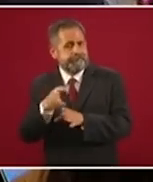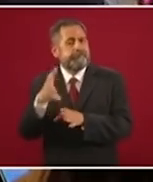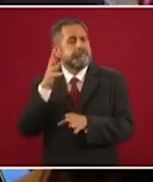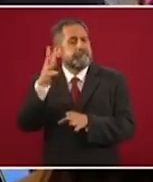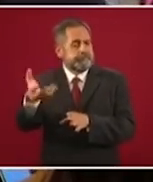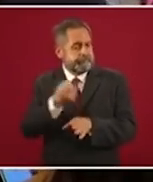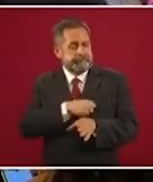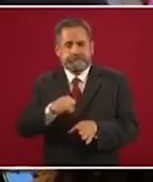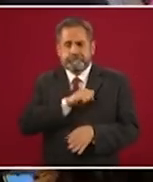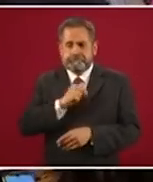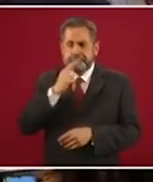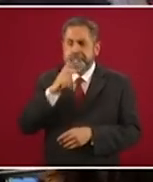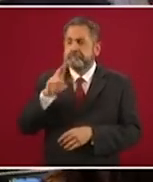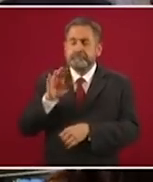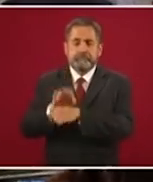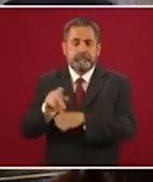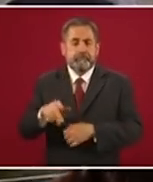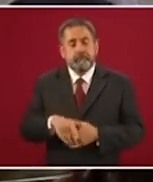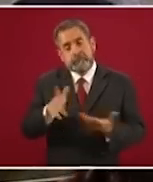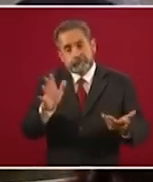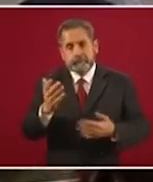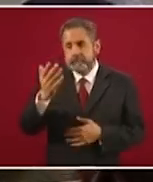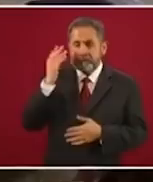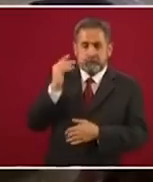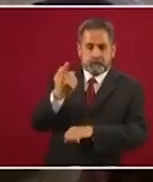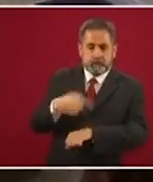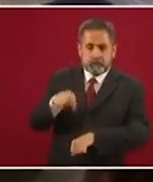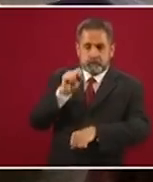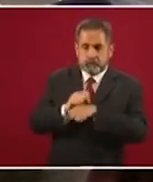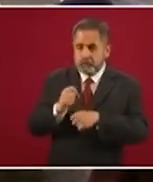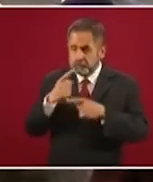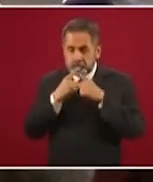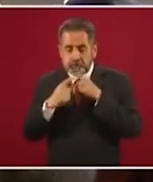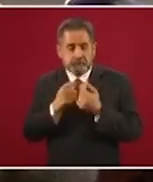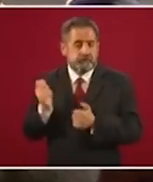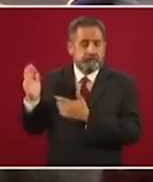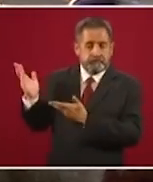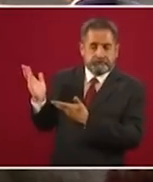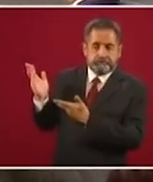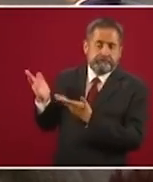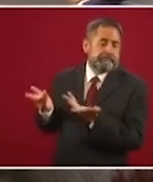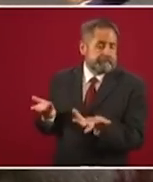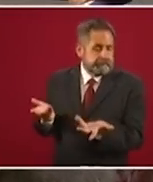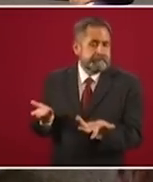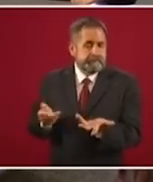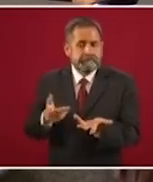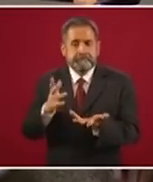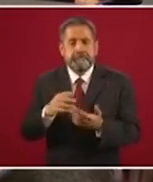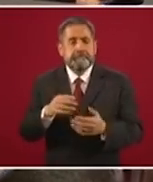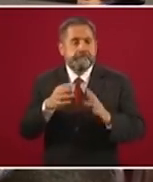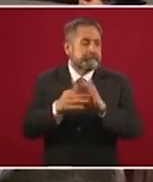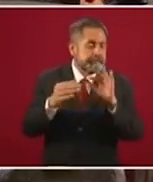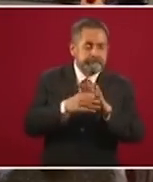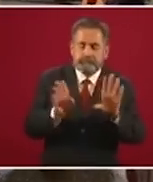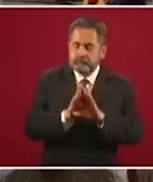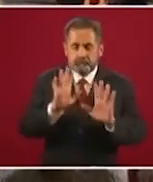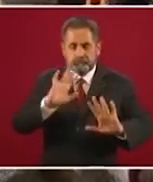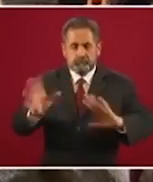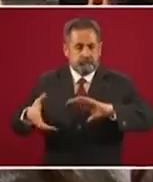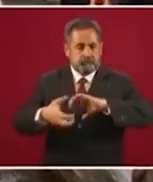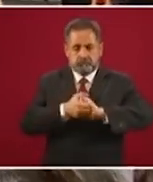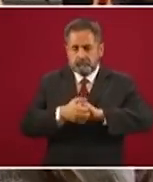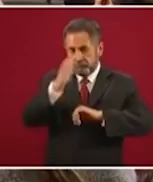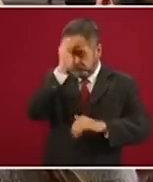seguir. Pero al cierre de la semana pasada, pues este fue el estado en donde ya quedaron especificados los compromisos.